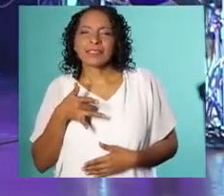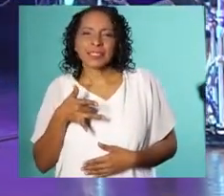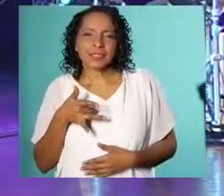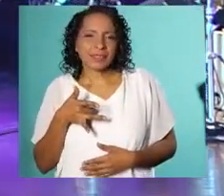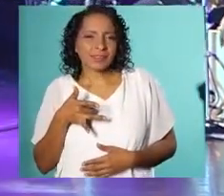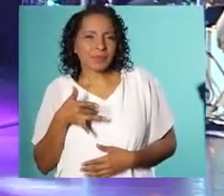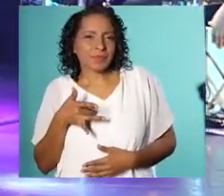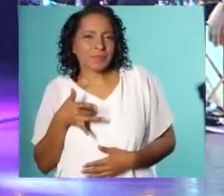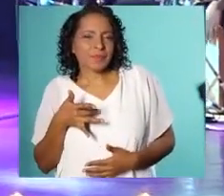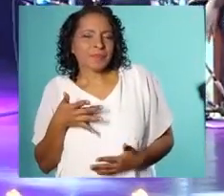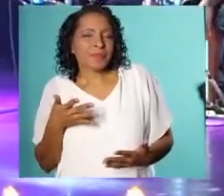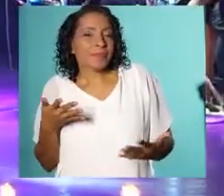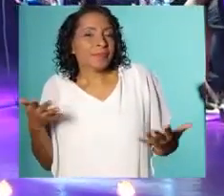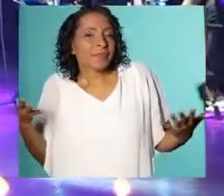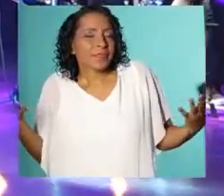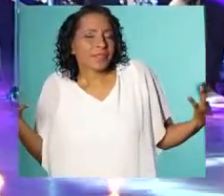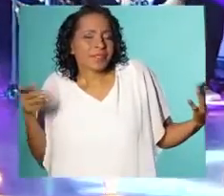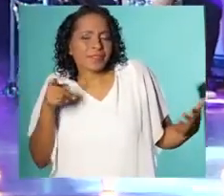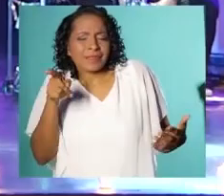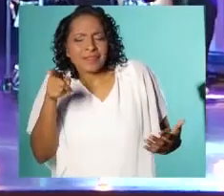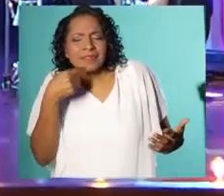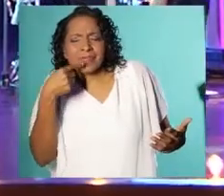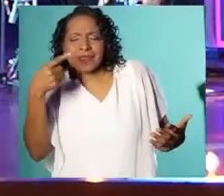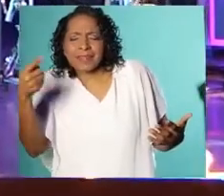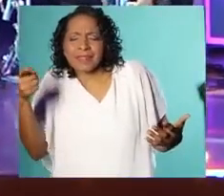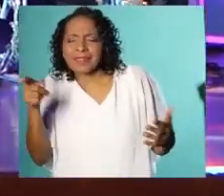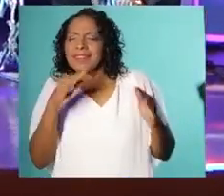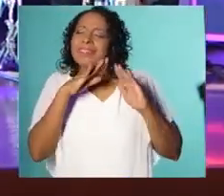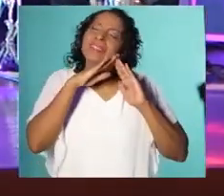Y te digo duerme.